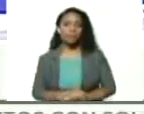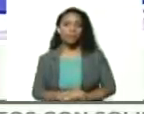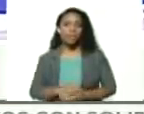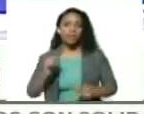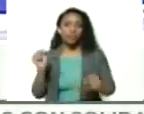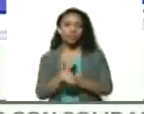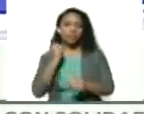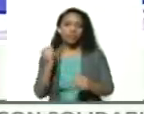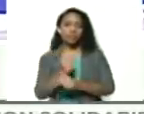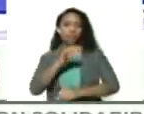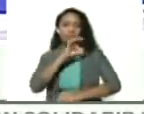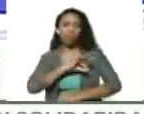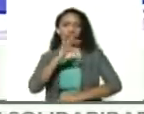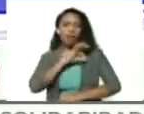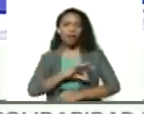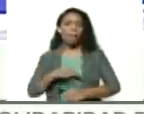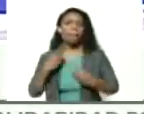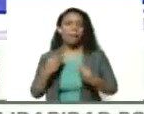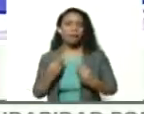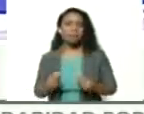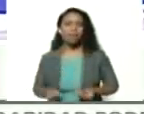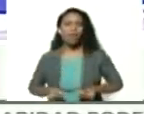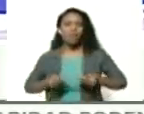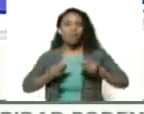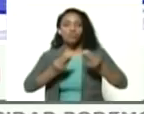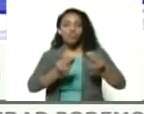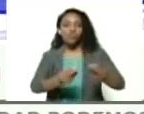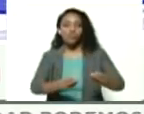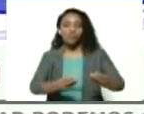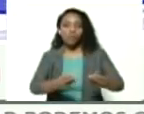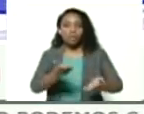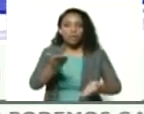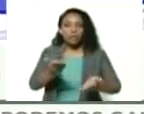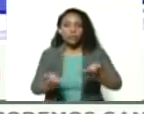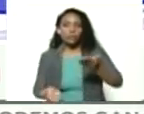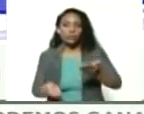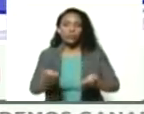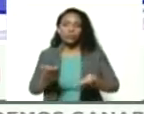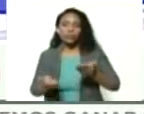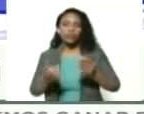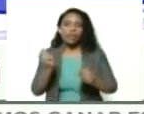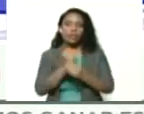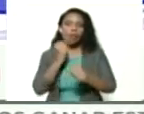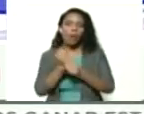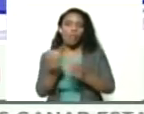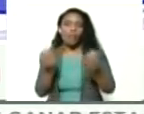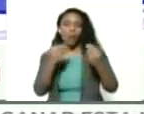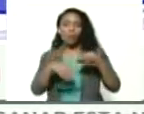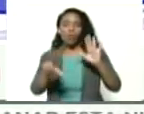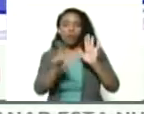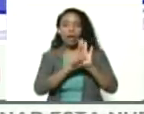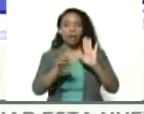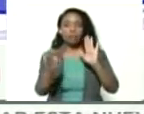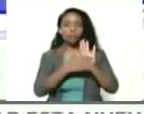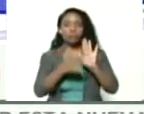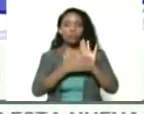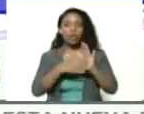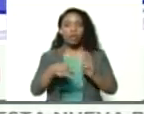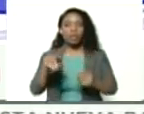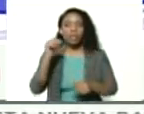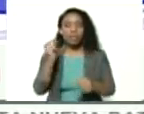laborales, sociales, para garantizar la estabilidad laboral de acuerdo a la ley orgánica del